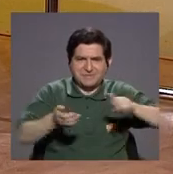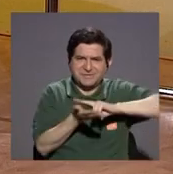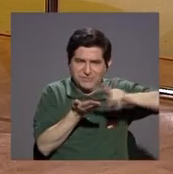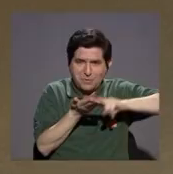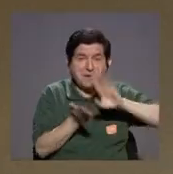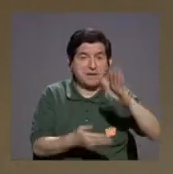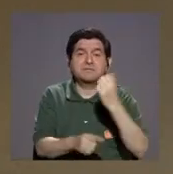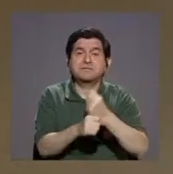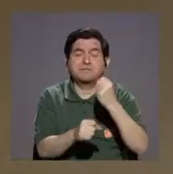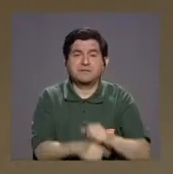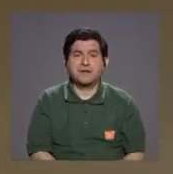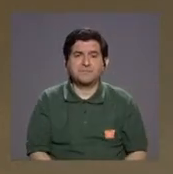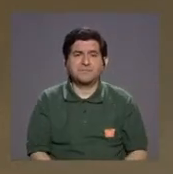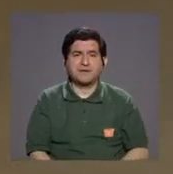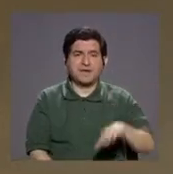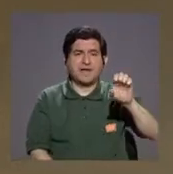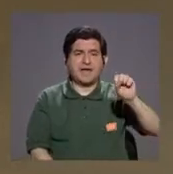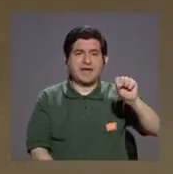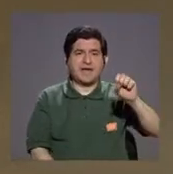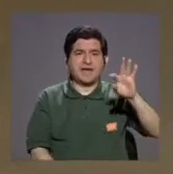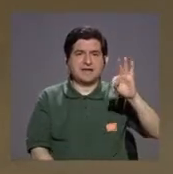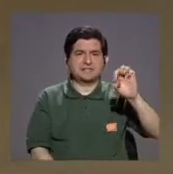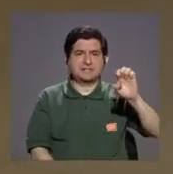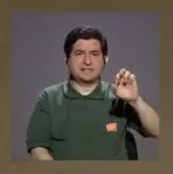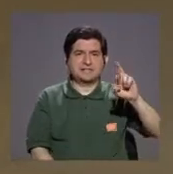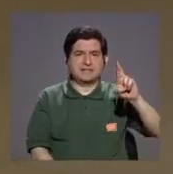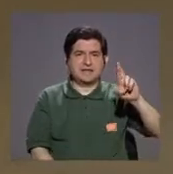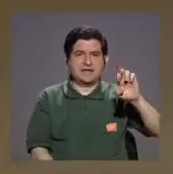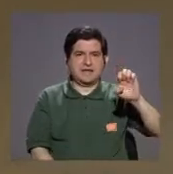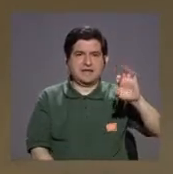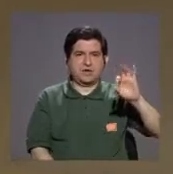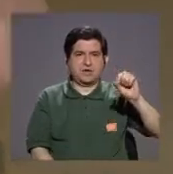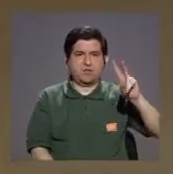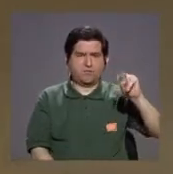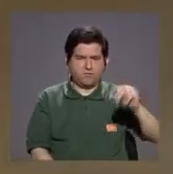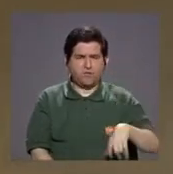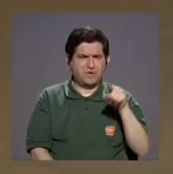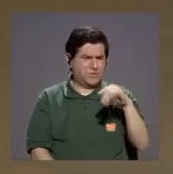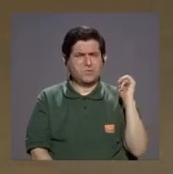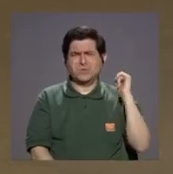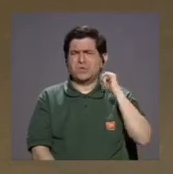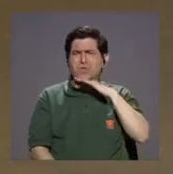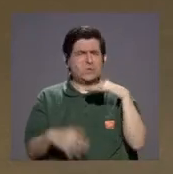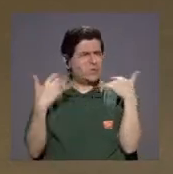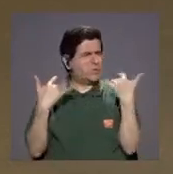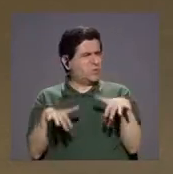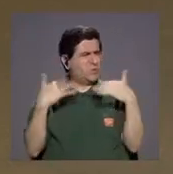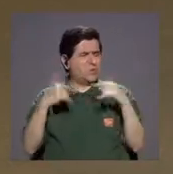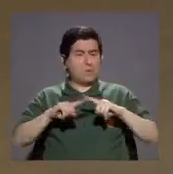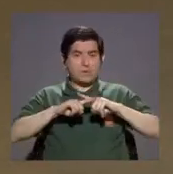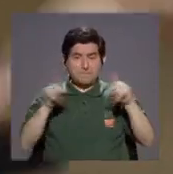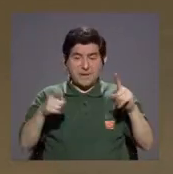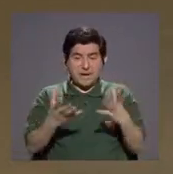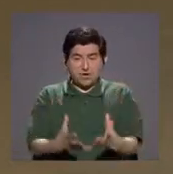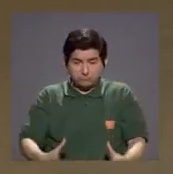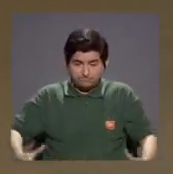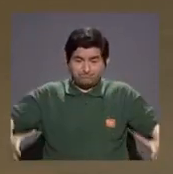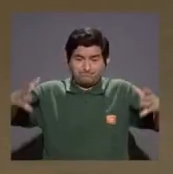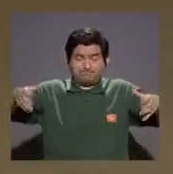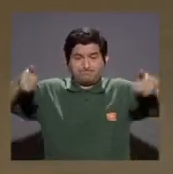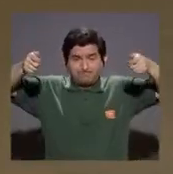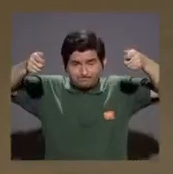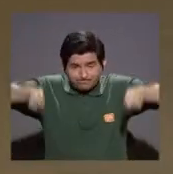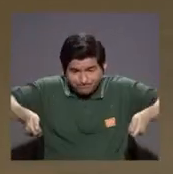hacen stereo phone es altamente contaminante pero bueno precisamente para hielera es el